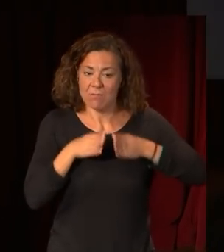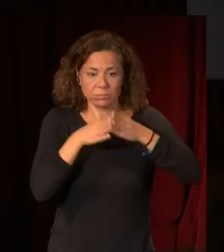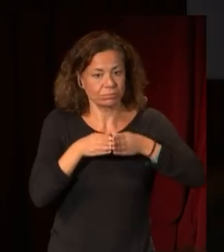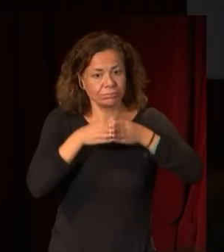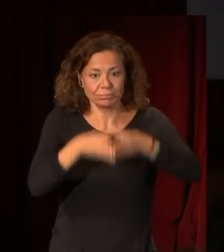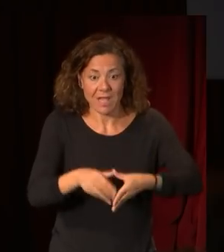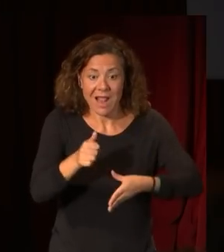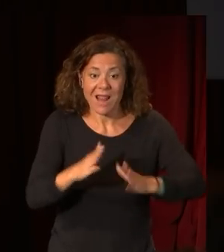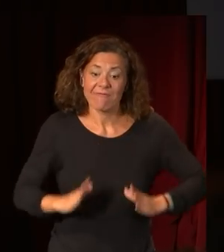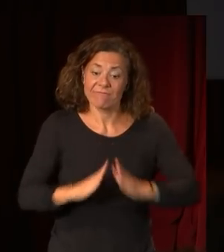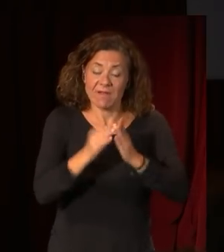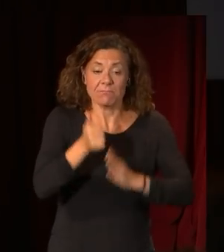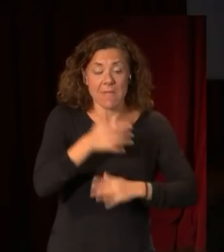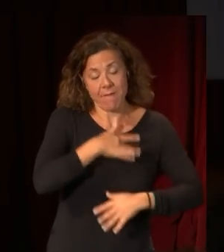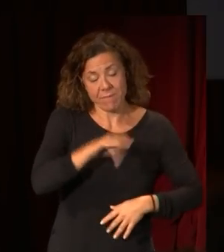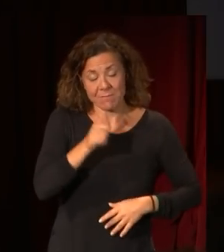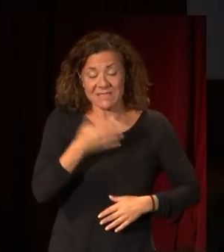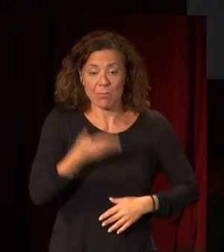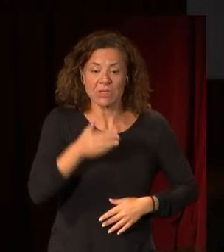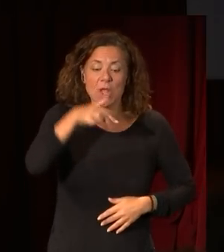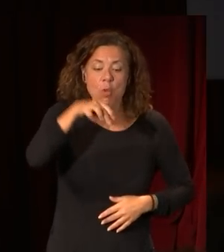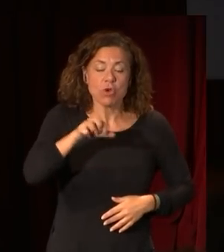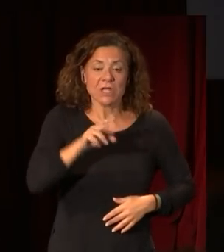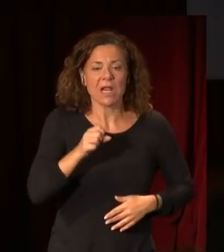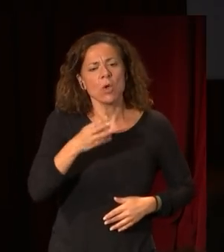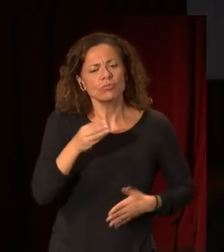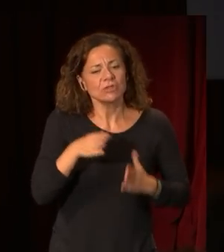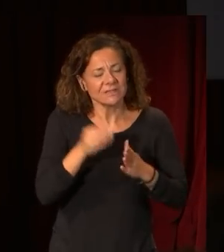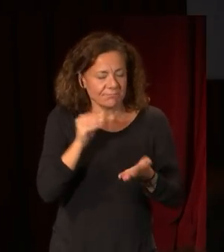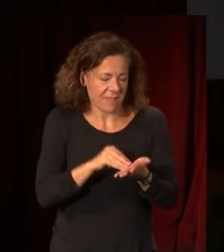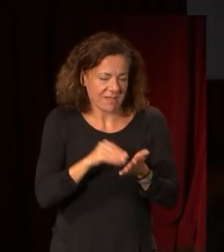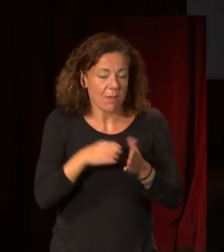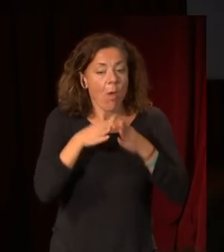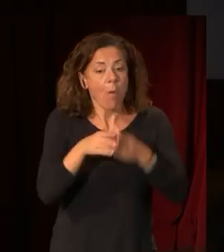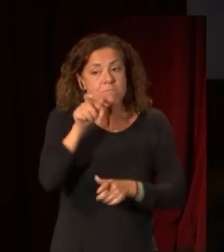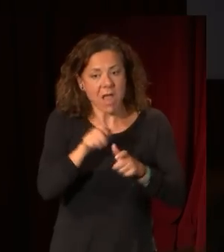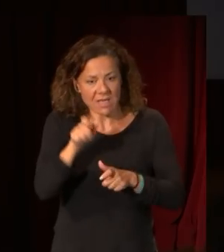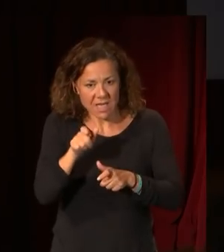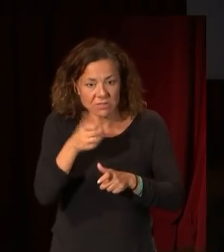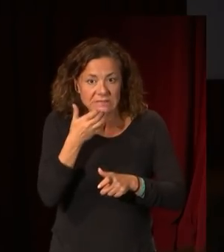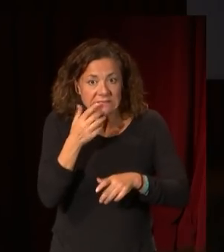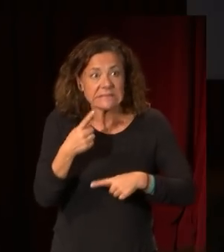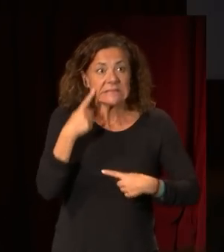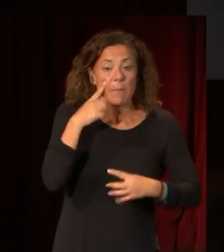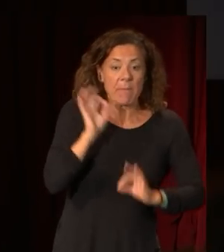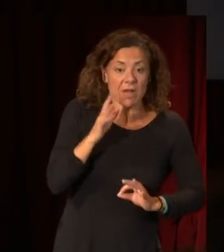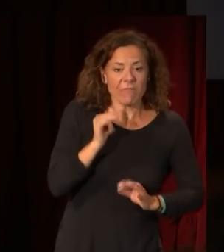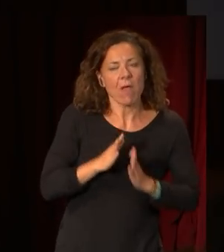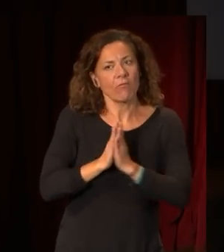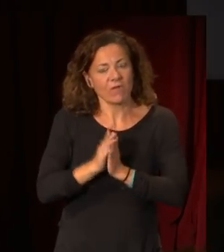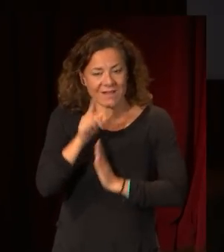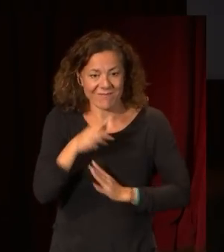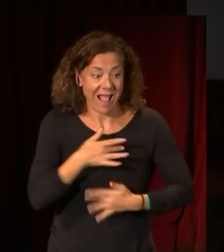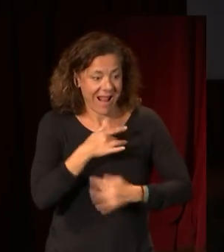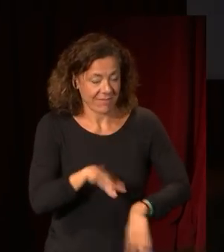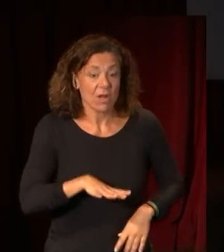era el monserrat y al que sabemos que muchas veces si los marineros invocaban en momentos de peligro muy probablemente esta sea una